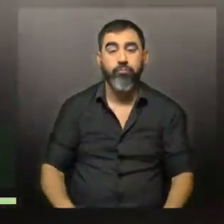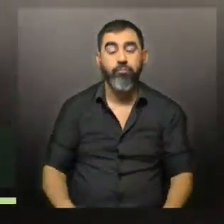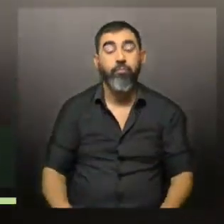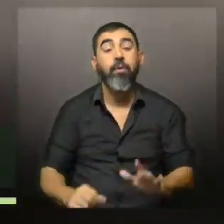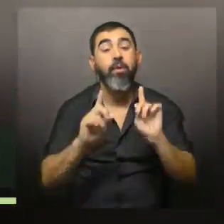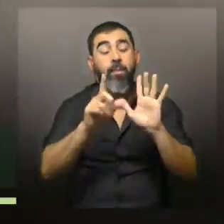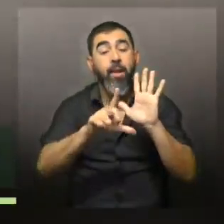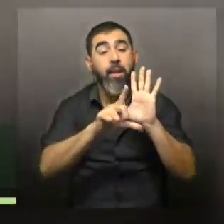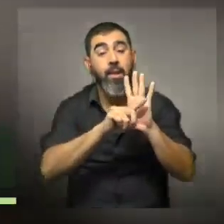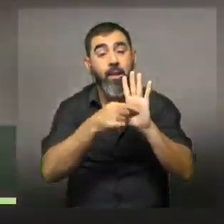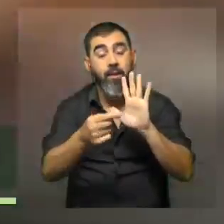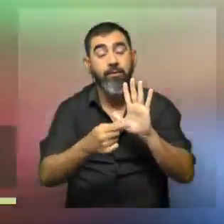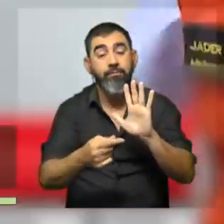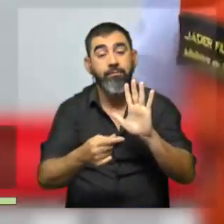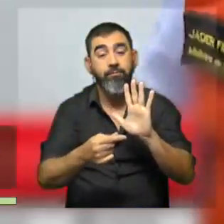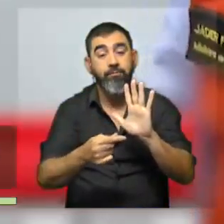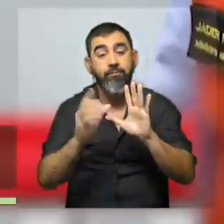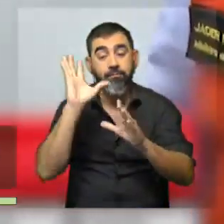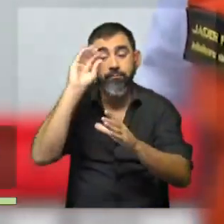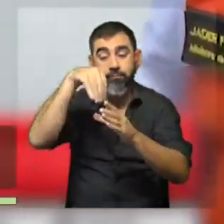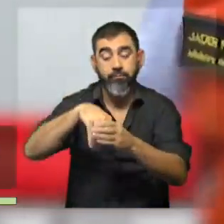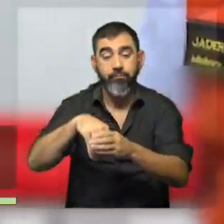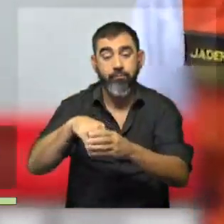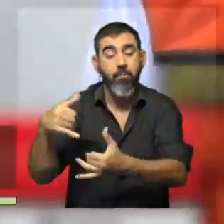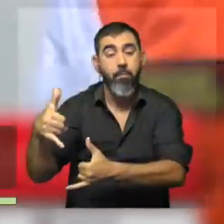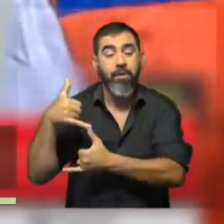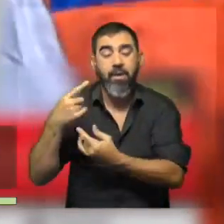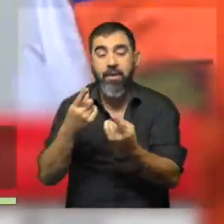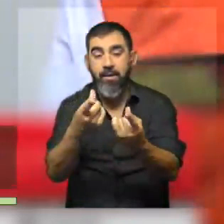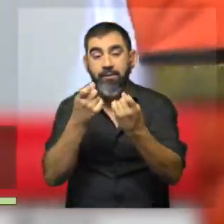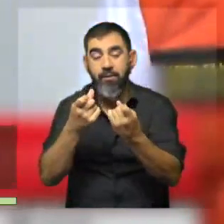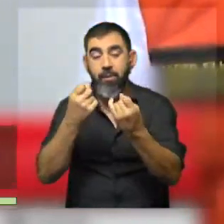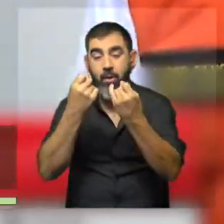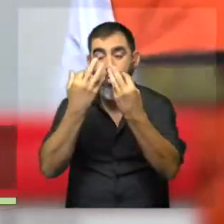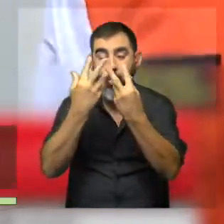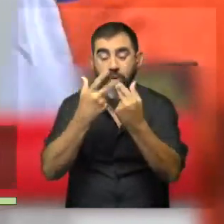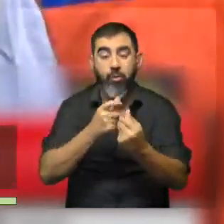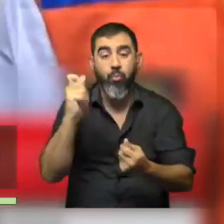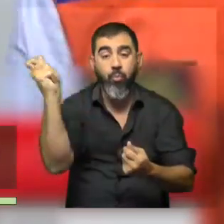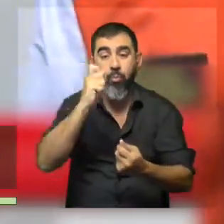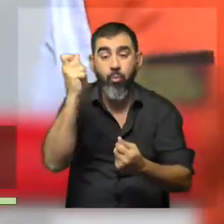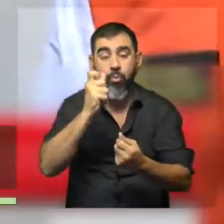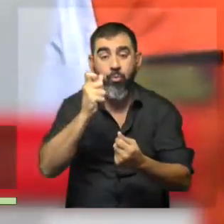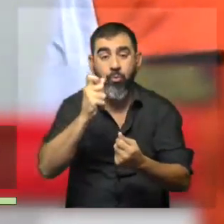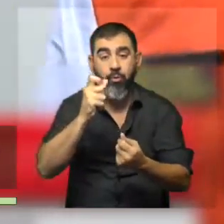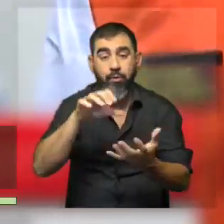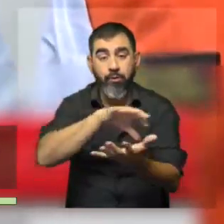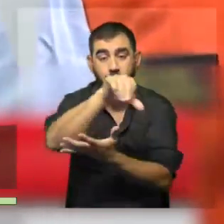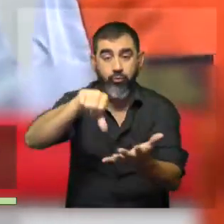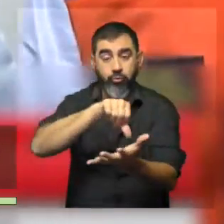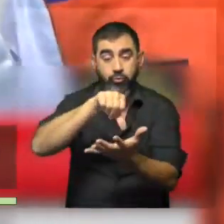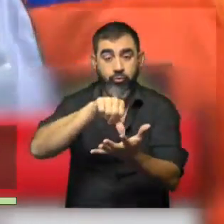decreto destaca que la intervención es necesaria para poner orden público en el Distrito Federal